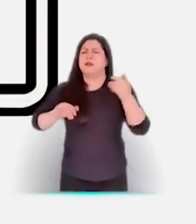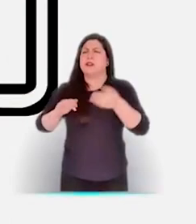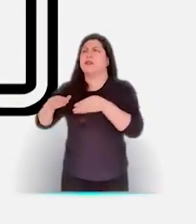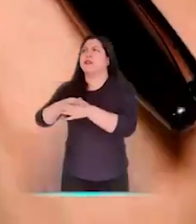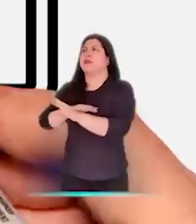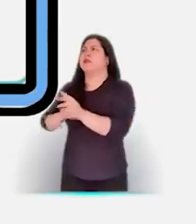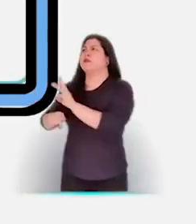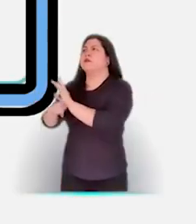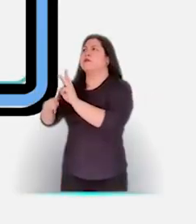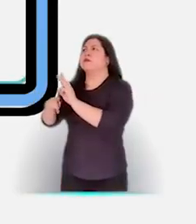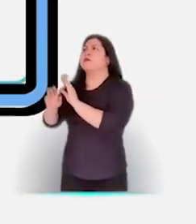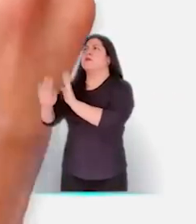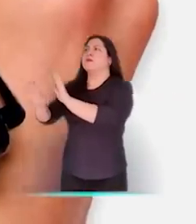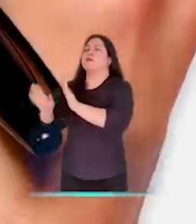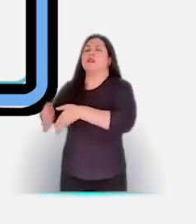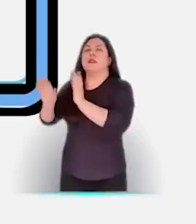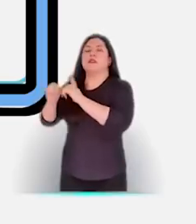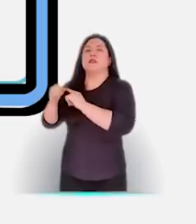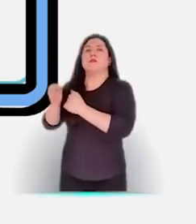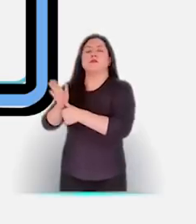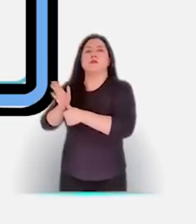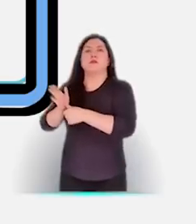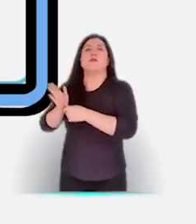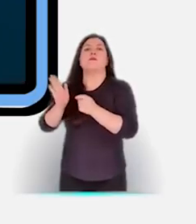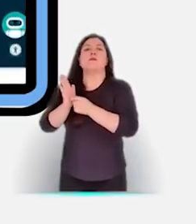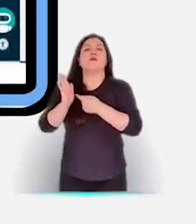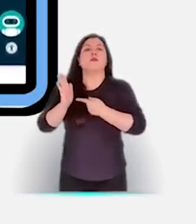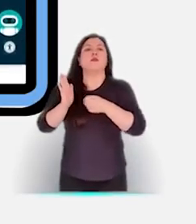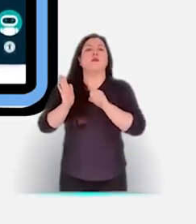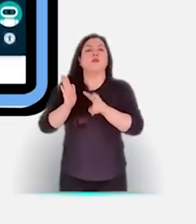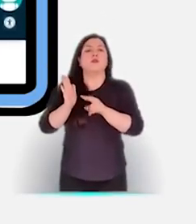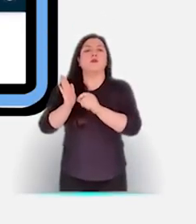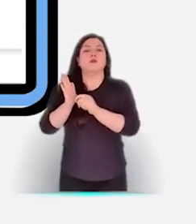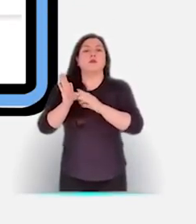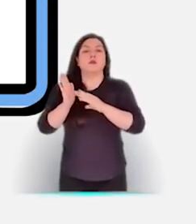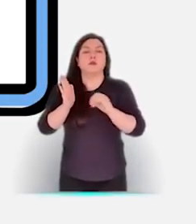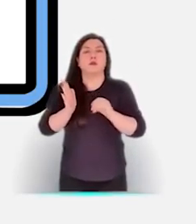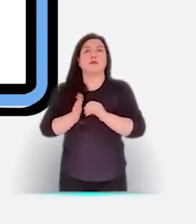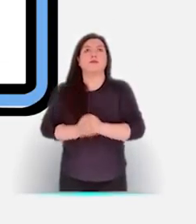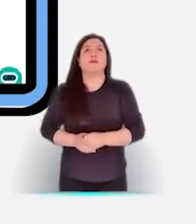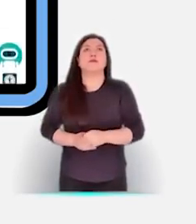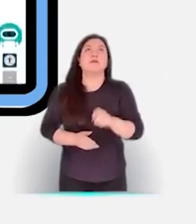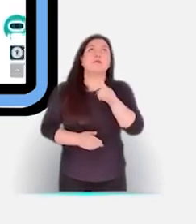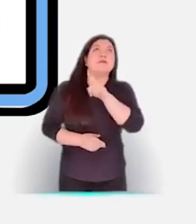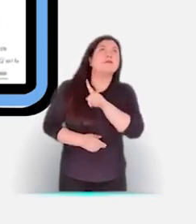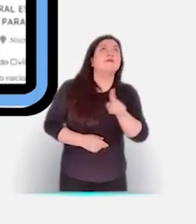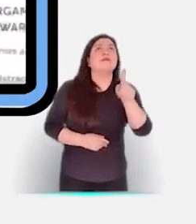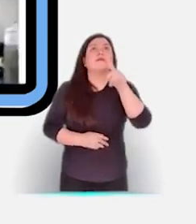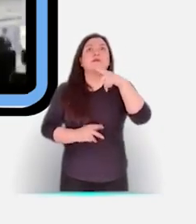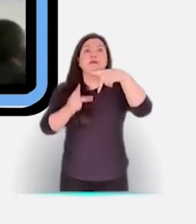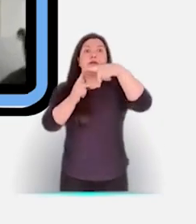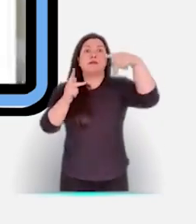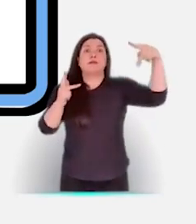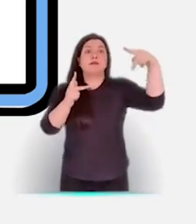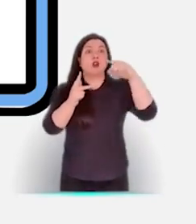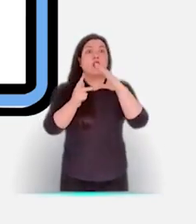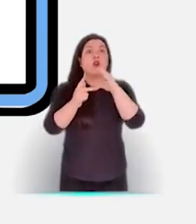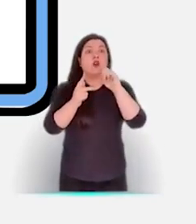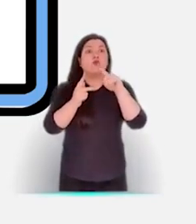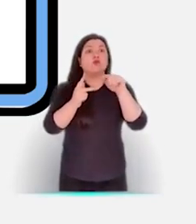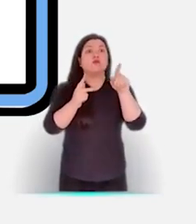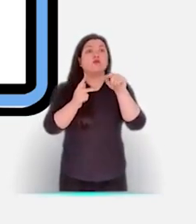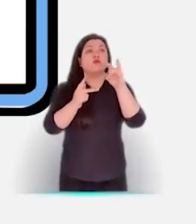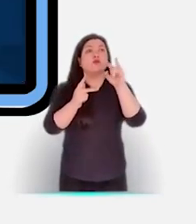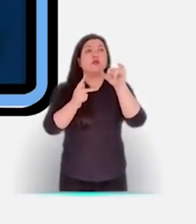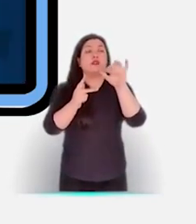perfecta. Ya se puede decir que podemos desarrollar en todos los estadios del país los protocolos para la biometría facial al ingreso. Esto le ayudará no solo